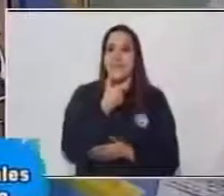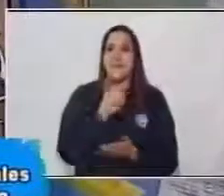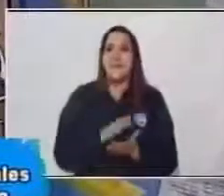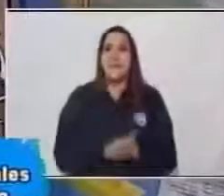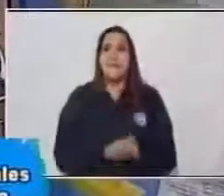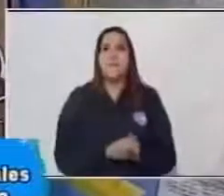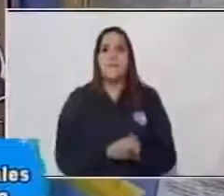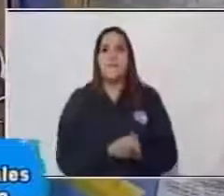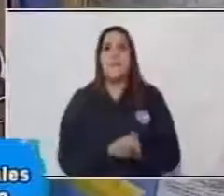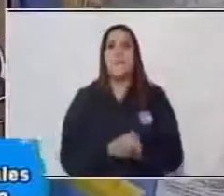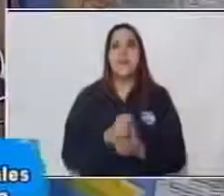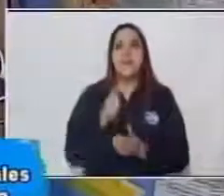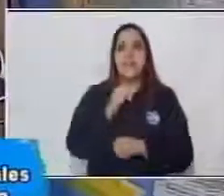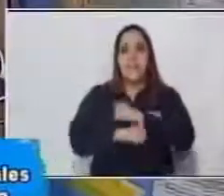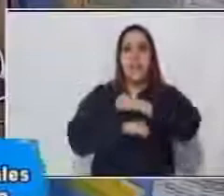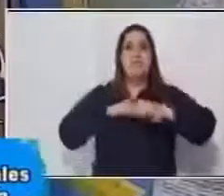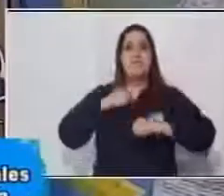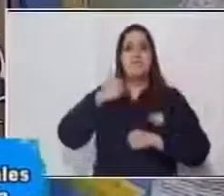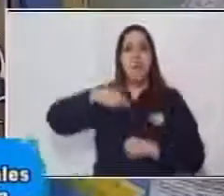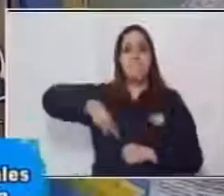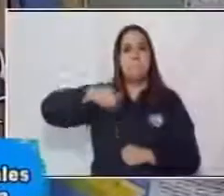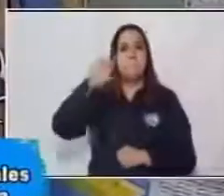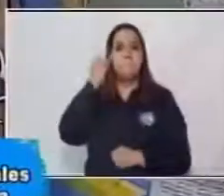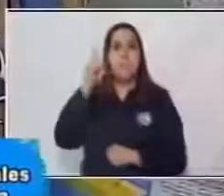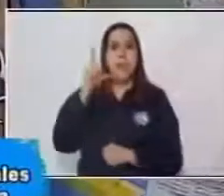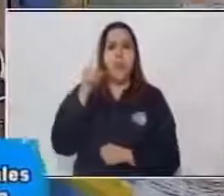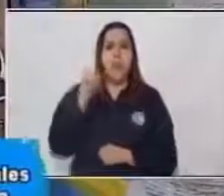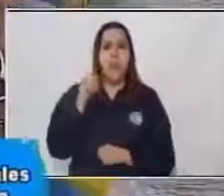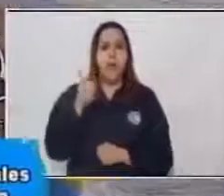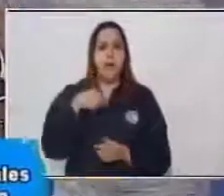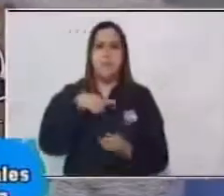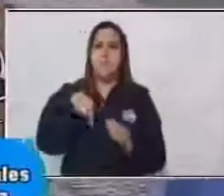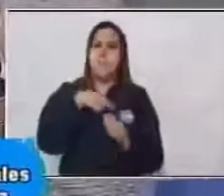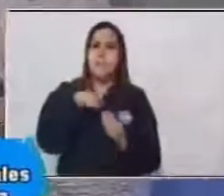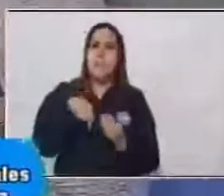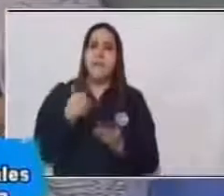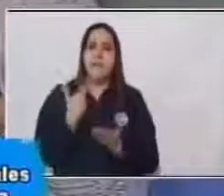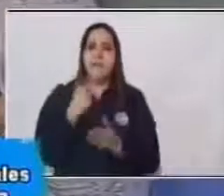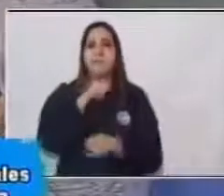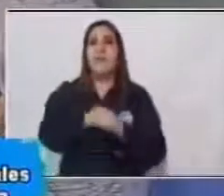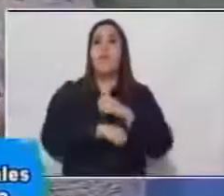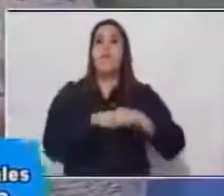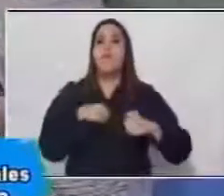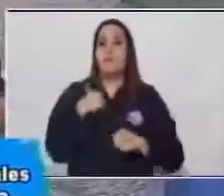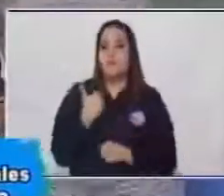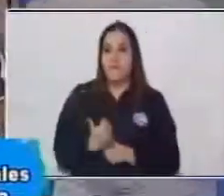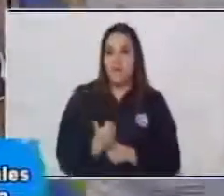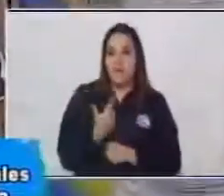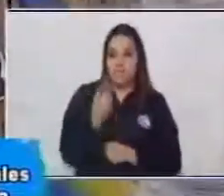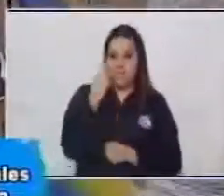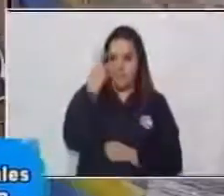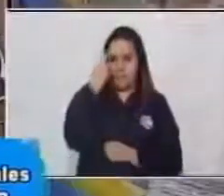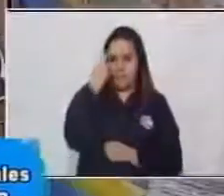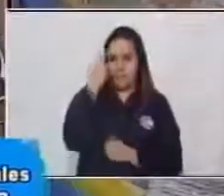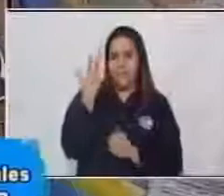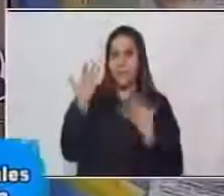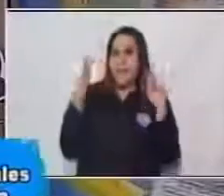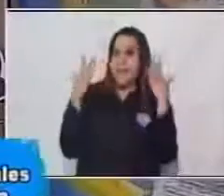Reírnos, muy bien. Familia. Familia empieza con fa. ¿Quién se recordará qué hacemos en fa?